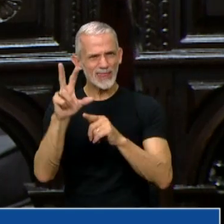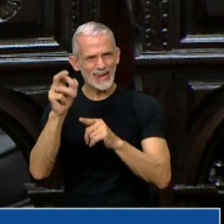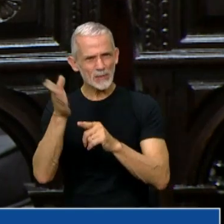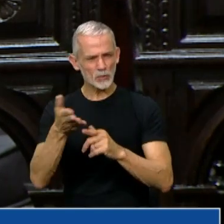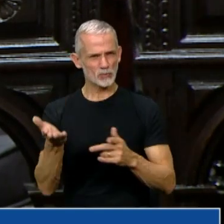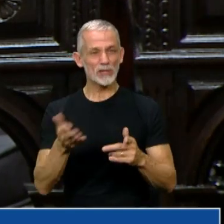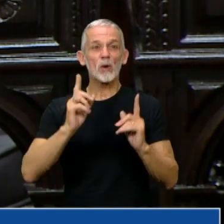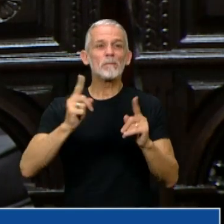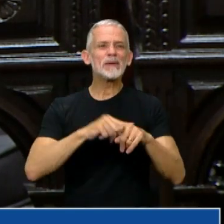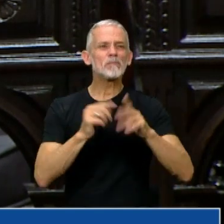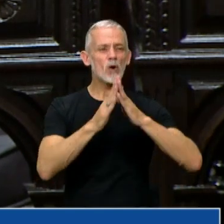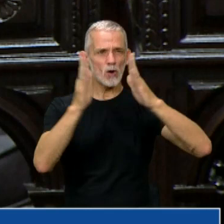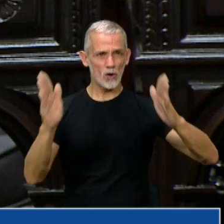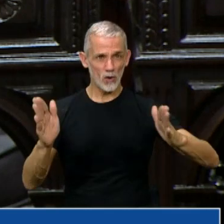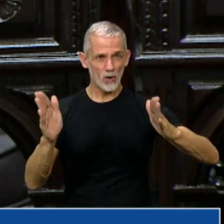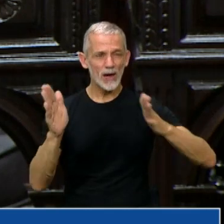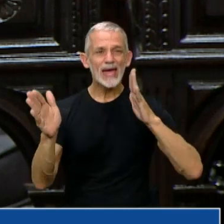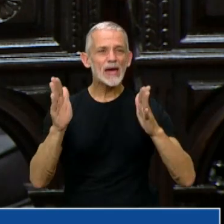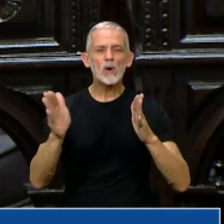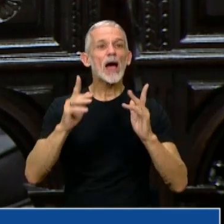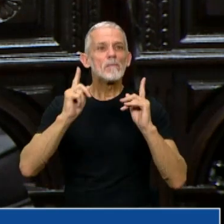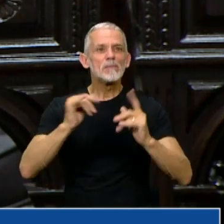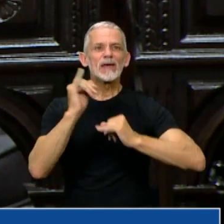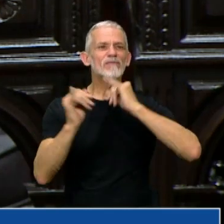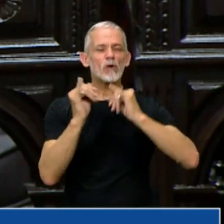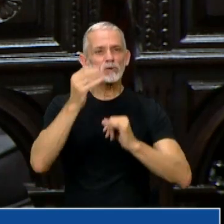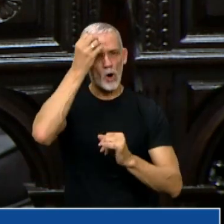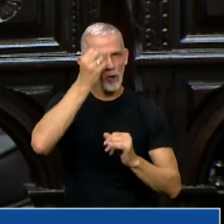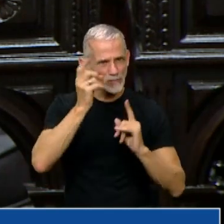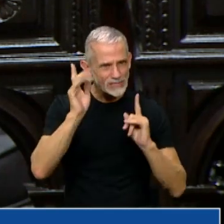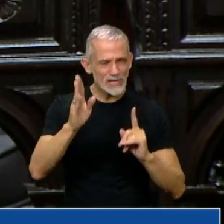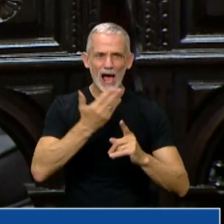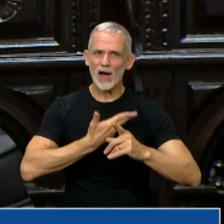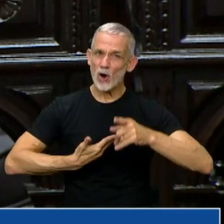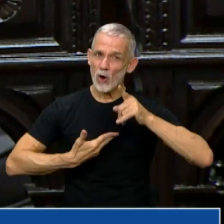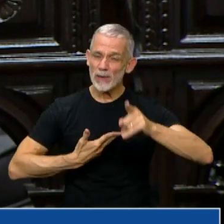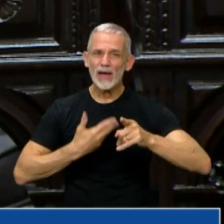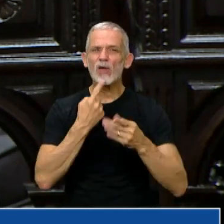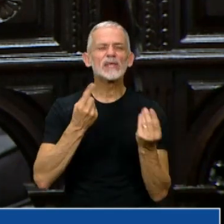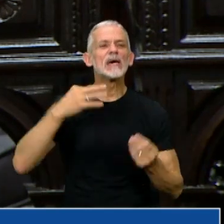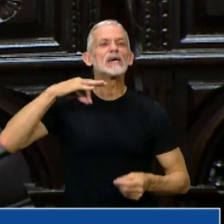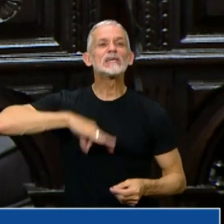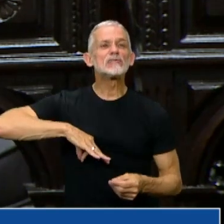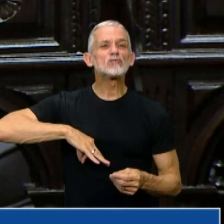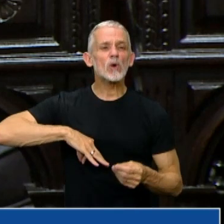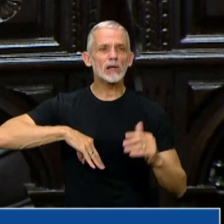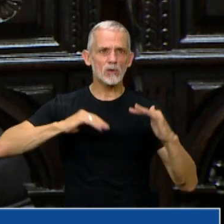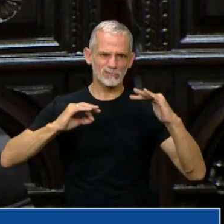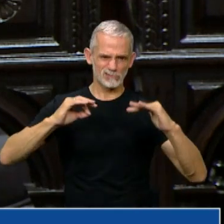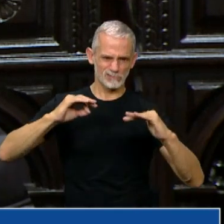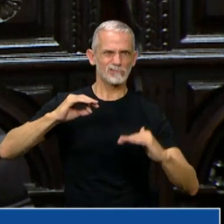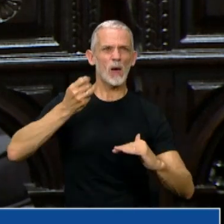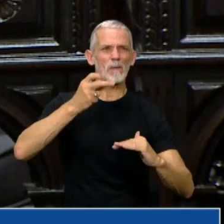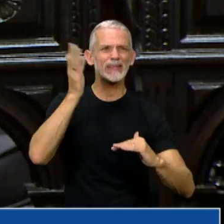que en ese mismo periodo, las mismas informaciones oficiales hablan de que el salario tuvo una pérdida del orden